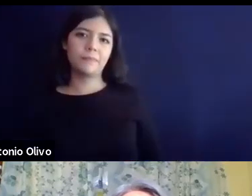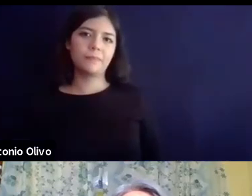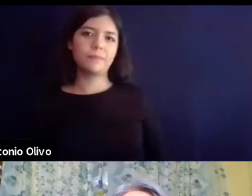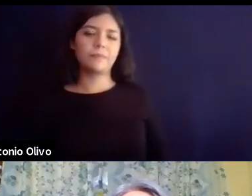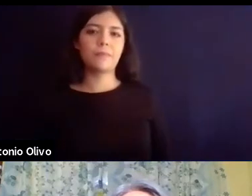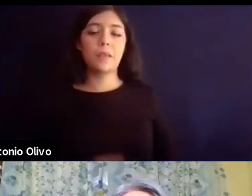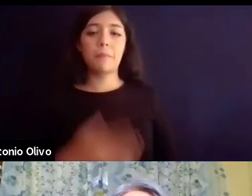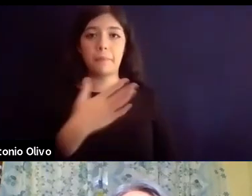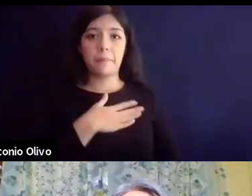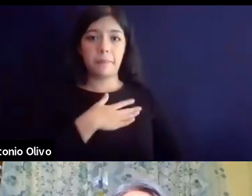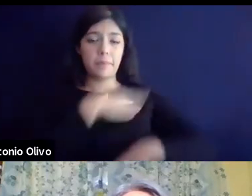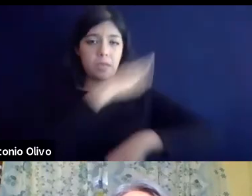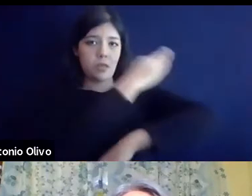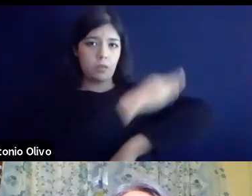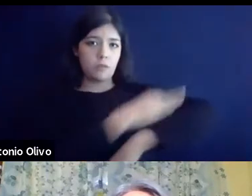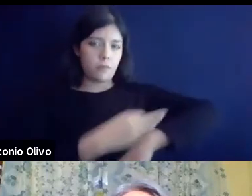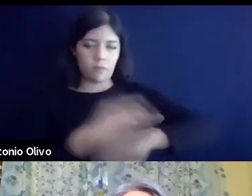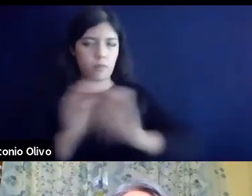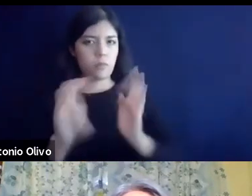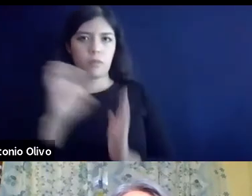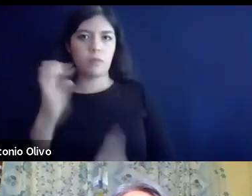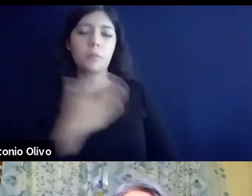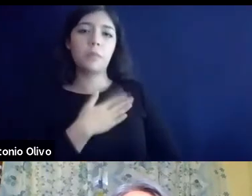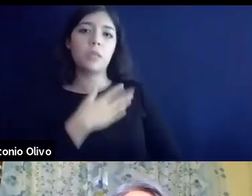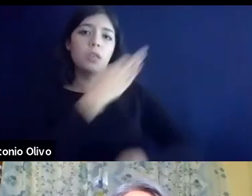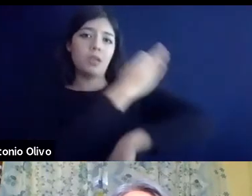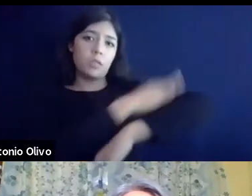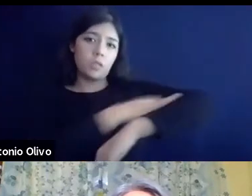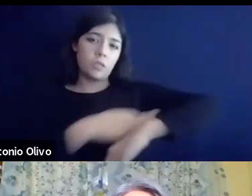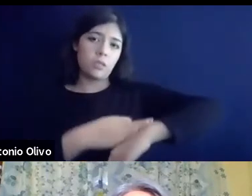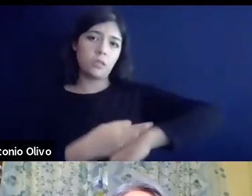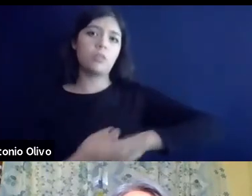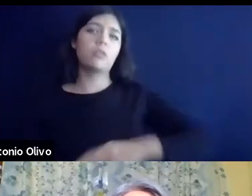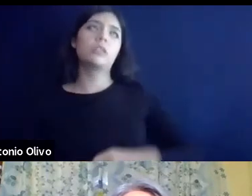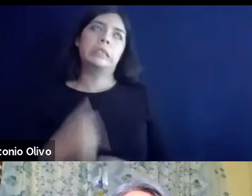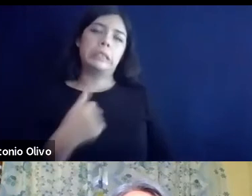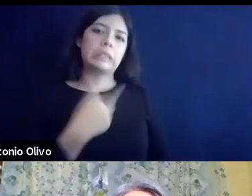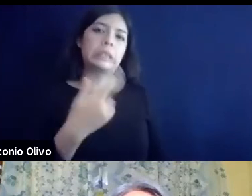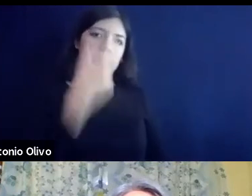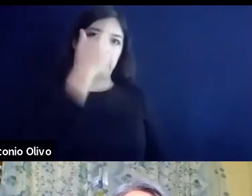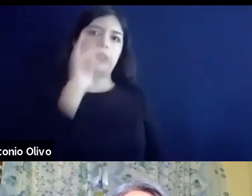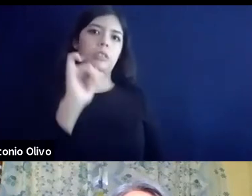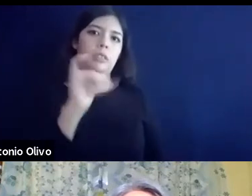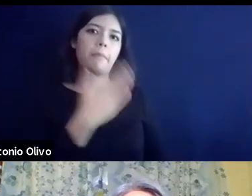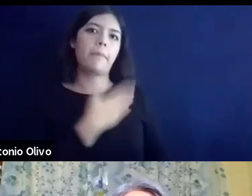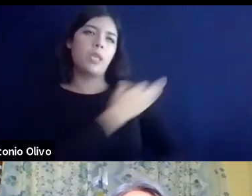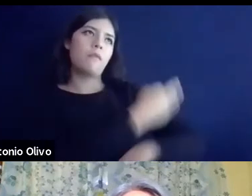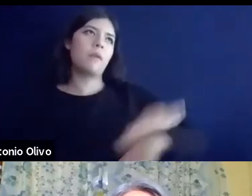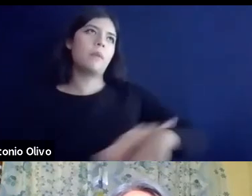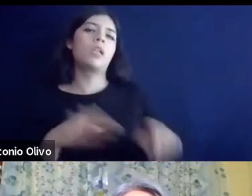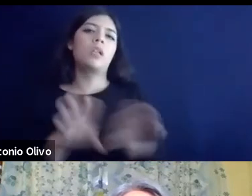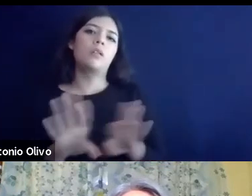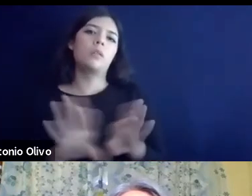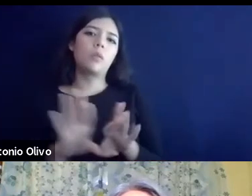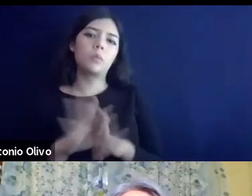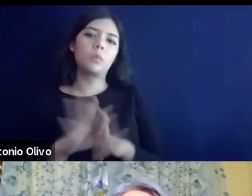específicamente. En mi caso en específico, yo te puedo decir que sí influyó, porque el discurso de todos los días es,